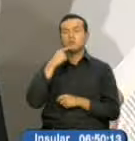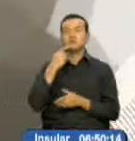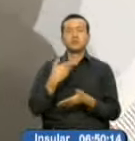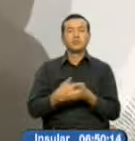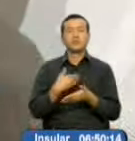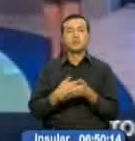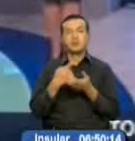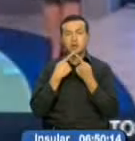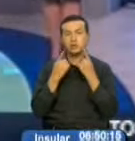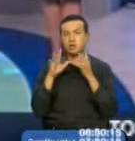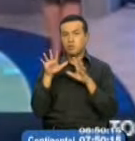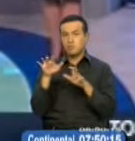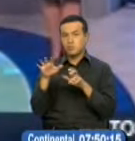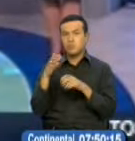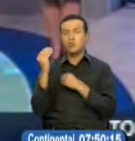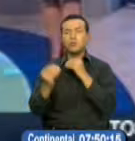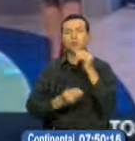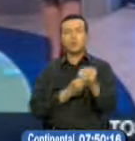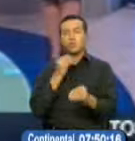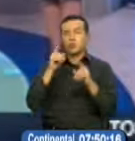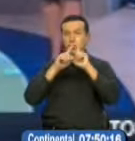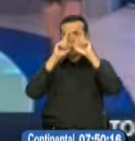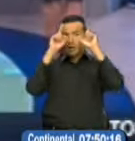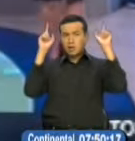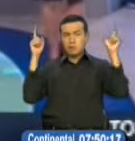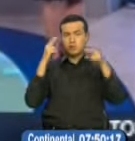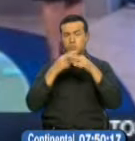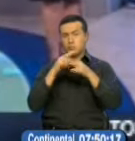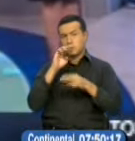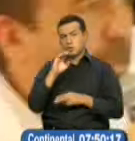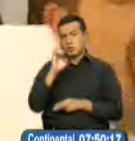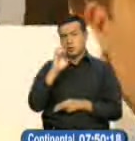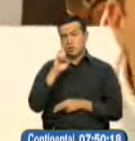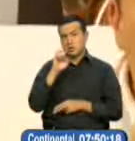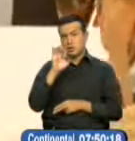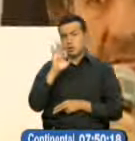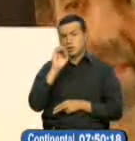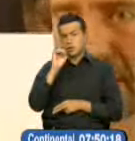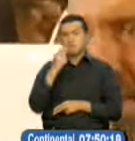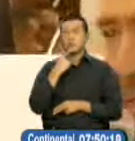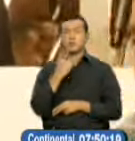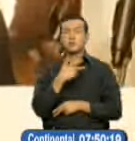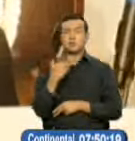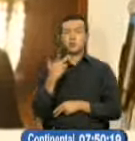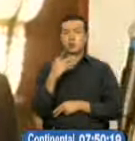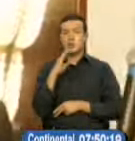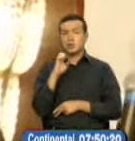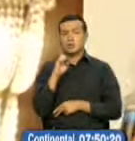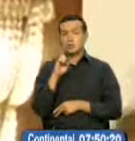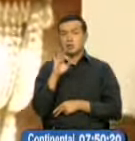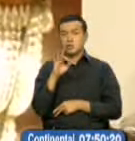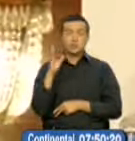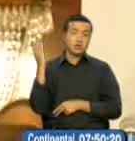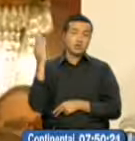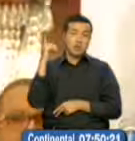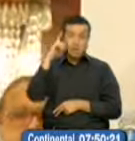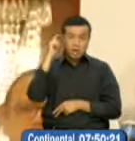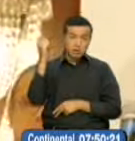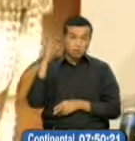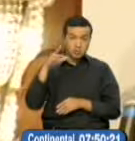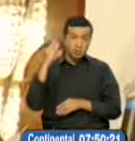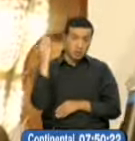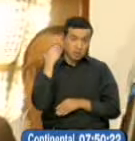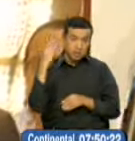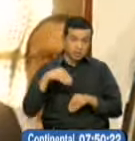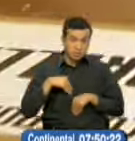la tesis del fraude, valiéndose del exit poll realizado por Cedatos. En la negativa de Lasso de aceptar la derrota, presentó cajas